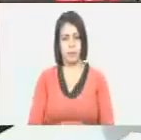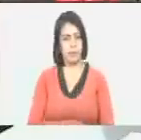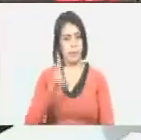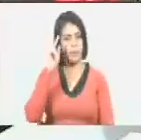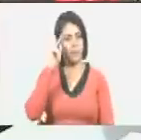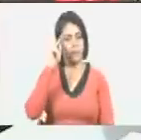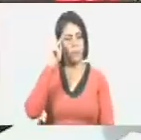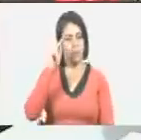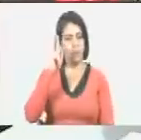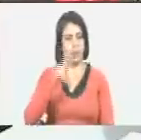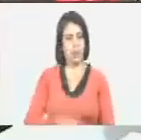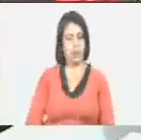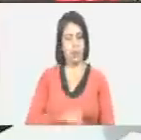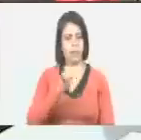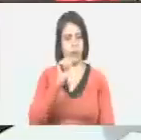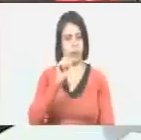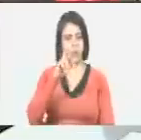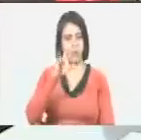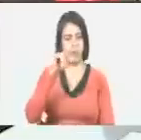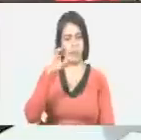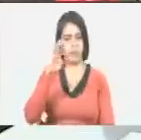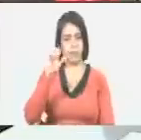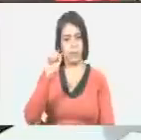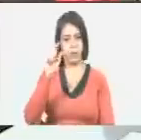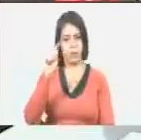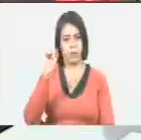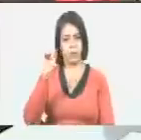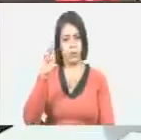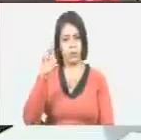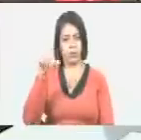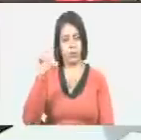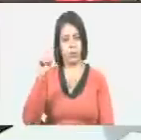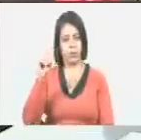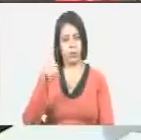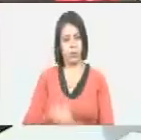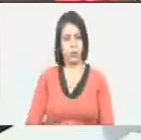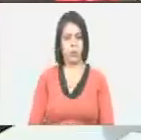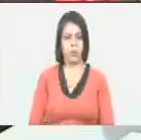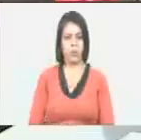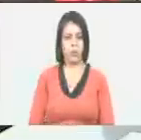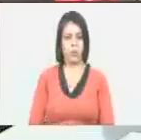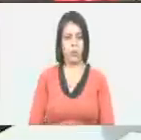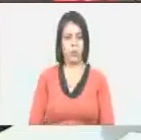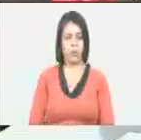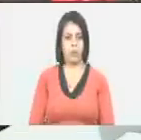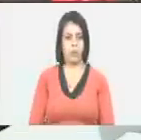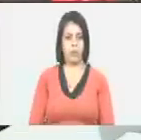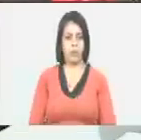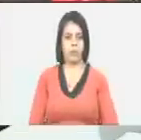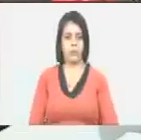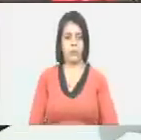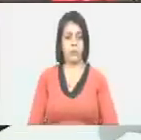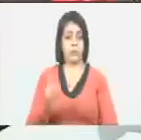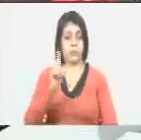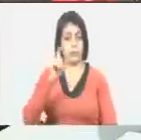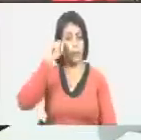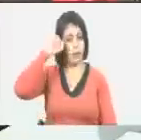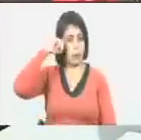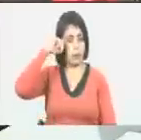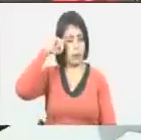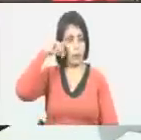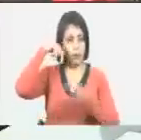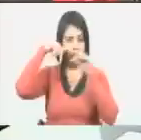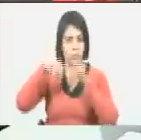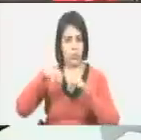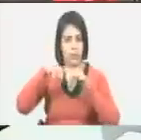profesor Aristóbulo. Y por eso no es, digamos, un recordatorio de